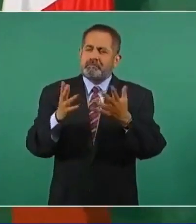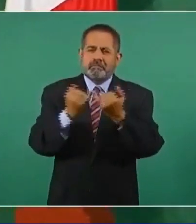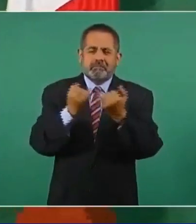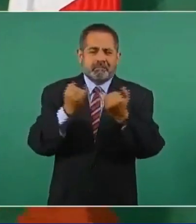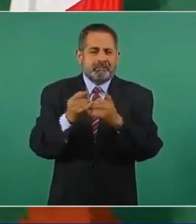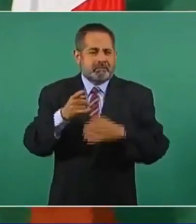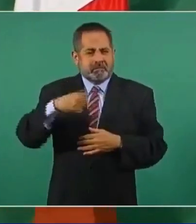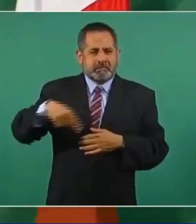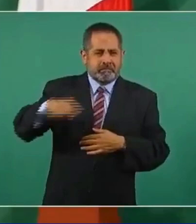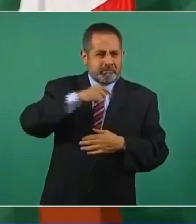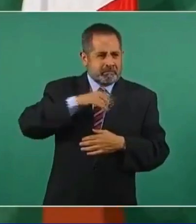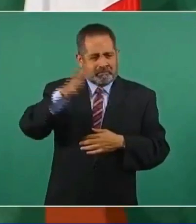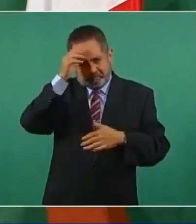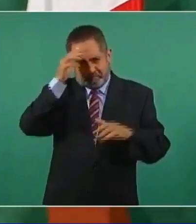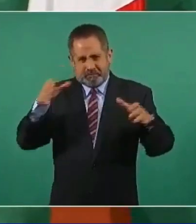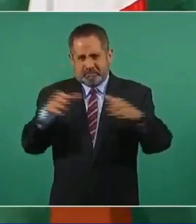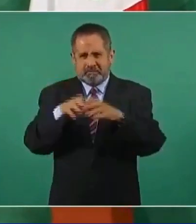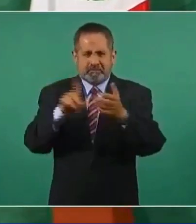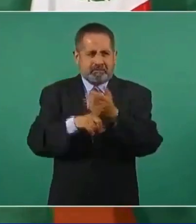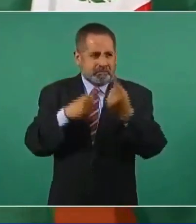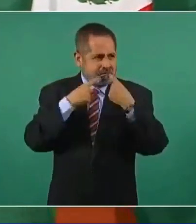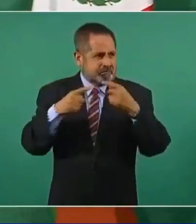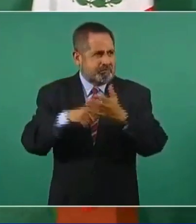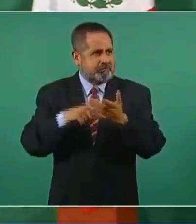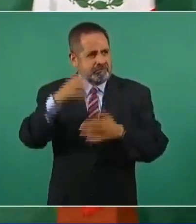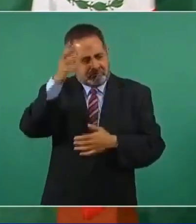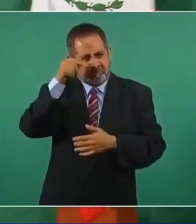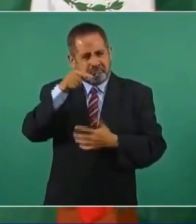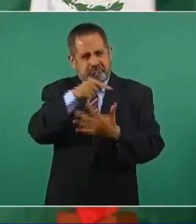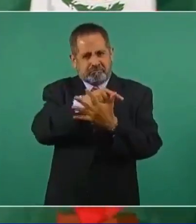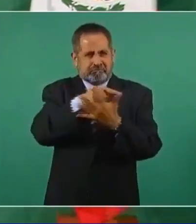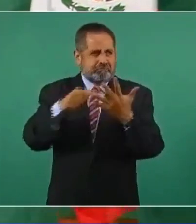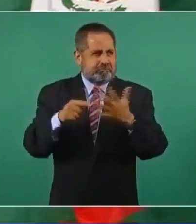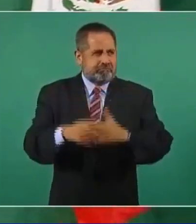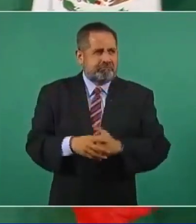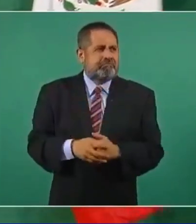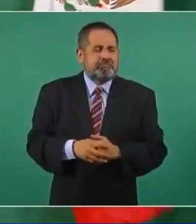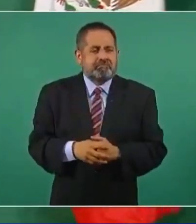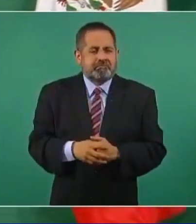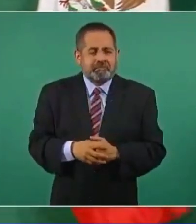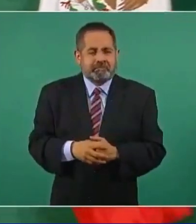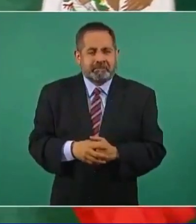de consenso o acuerdo general.